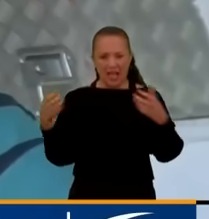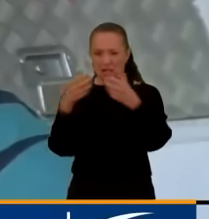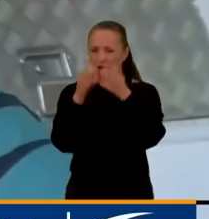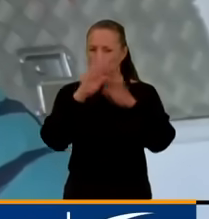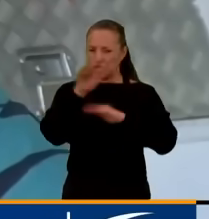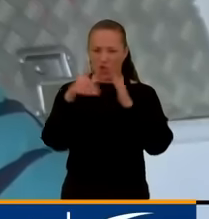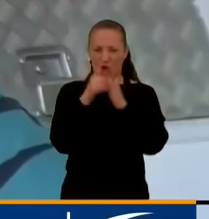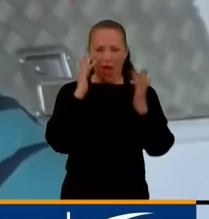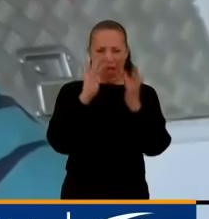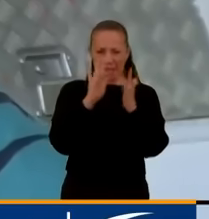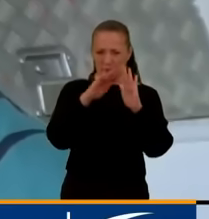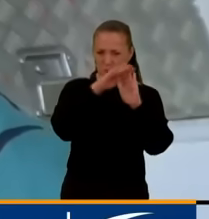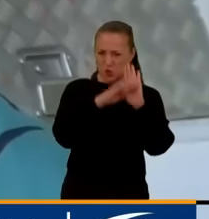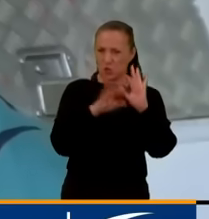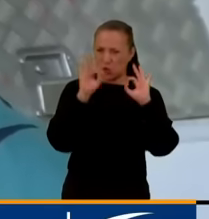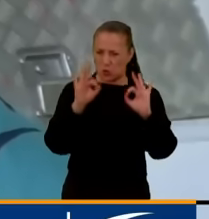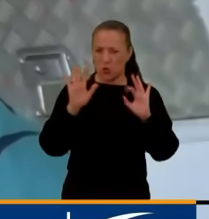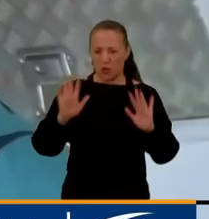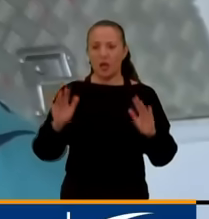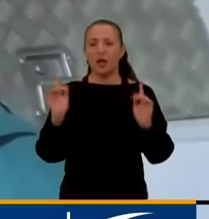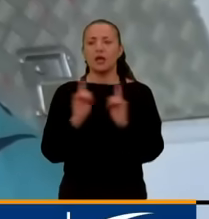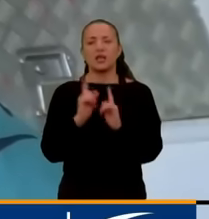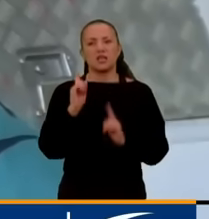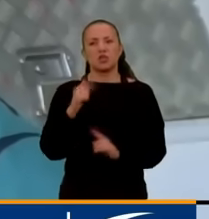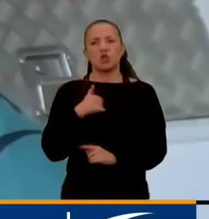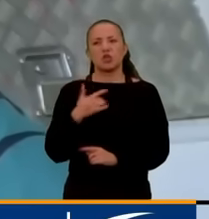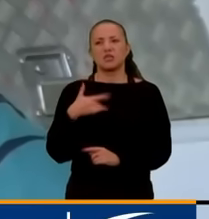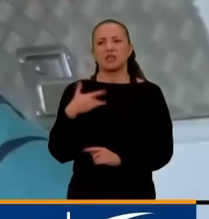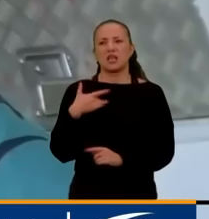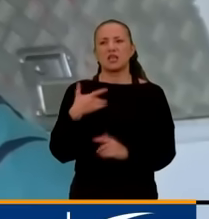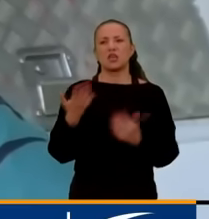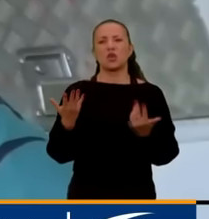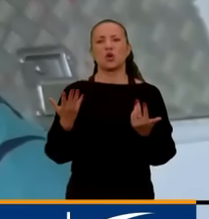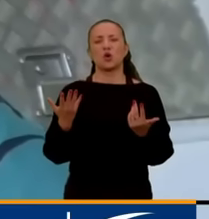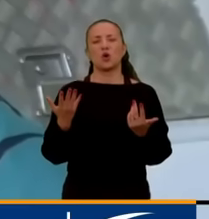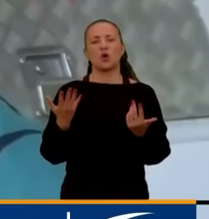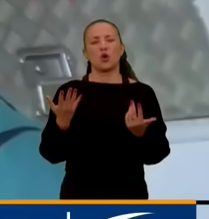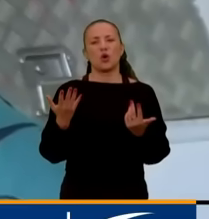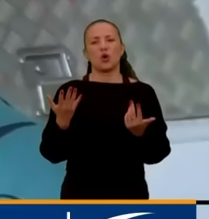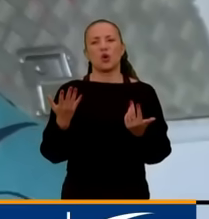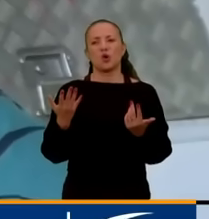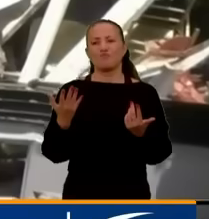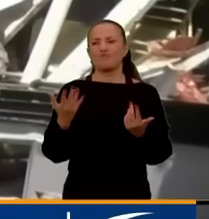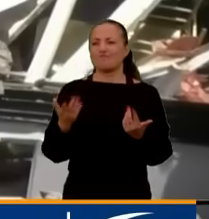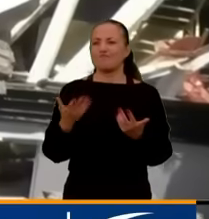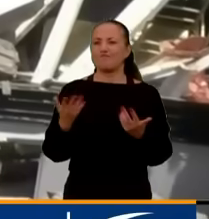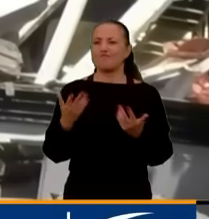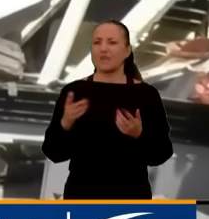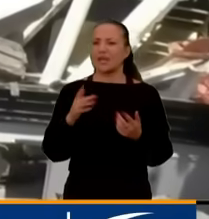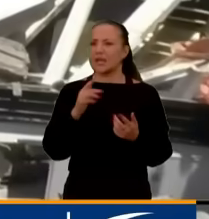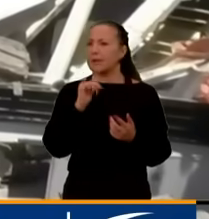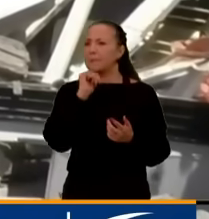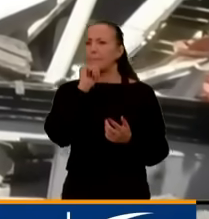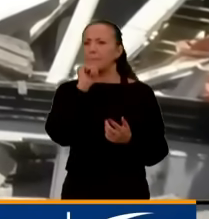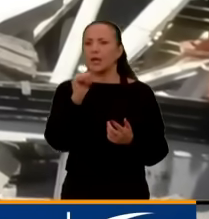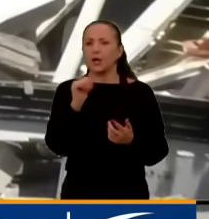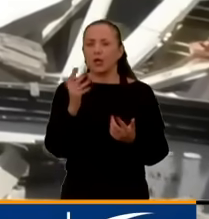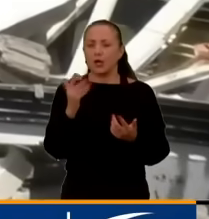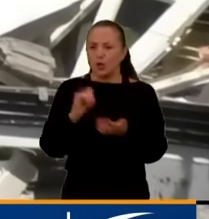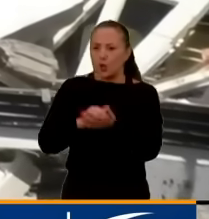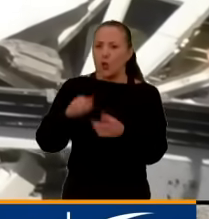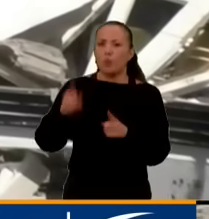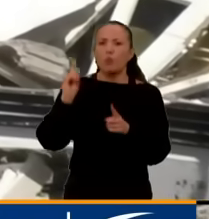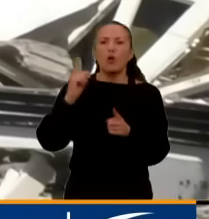protocolo. Y por eso cierto, siento que también pues, fue parte de que no fuera peores, porque la música no estaba